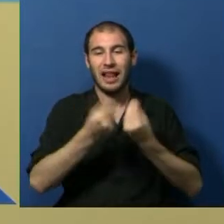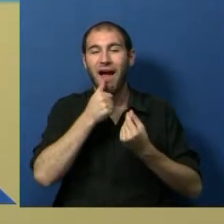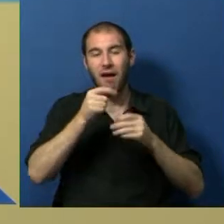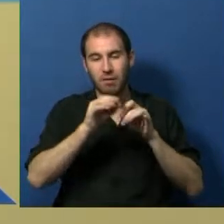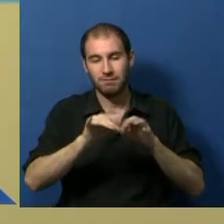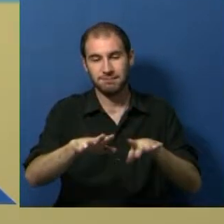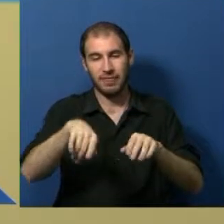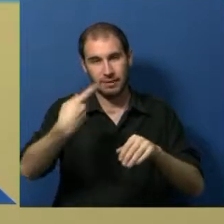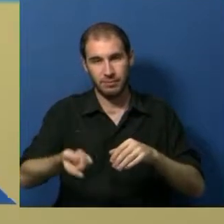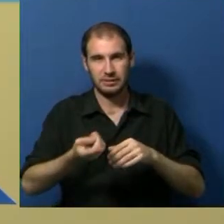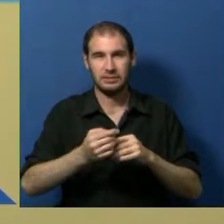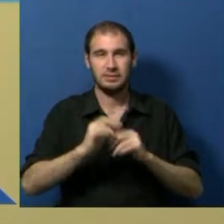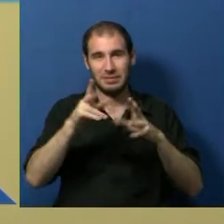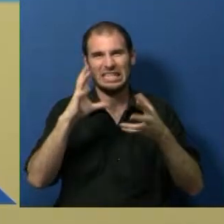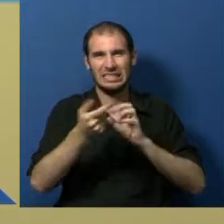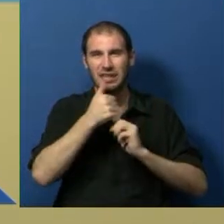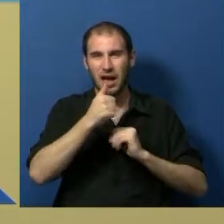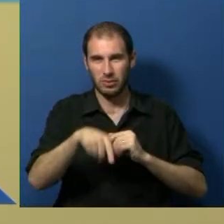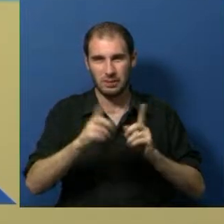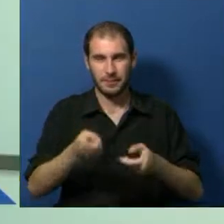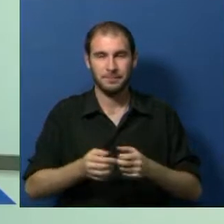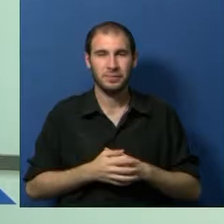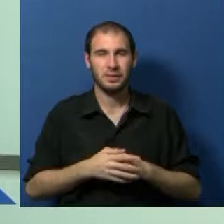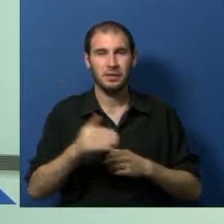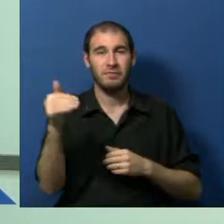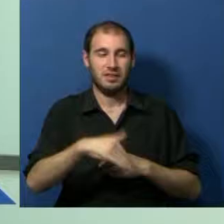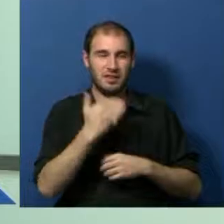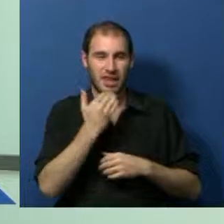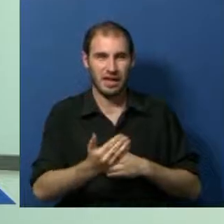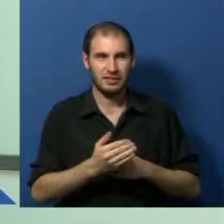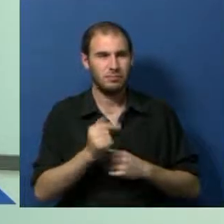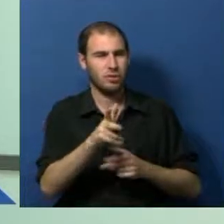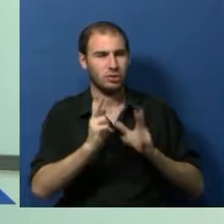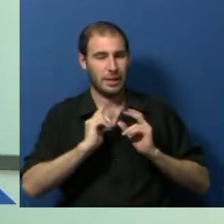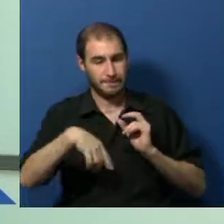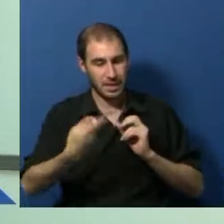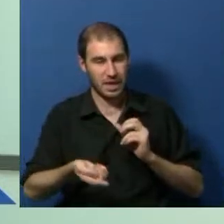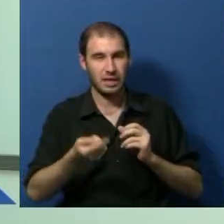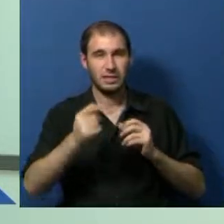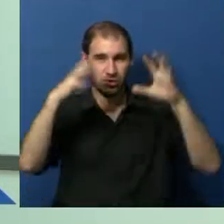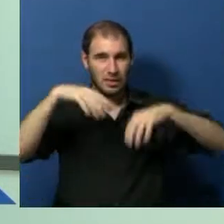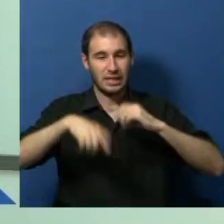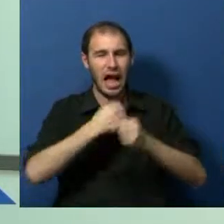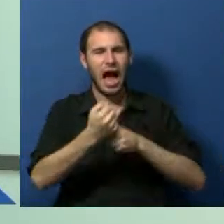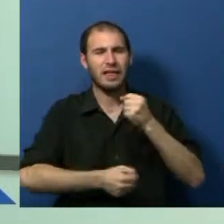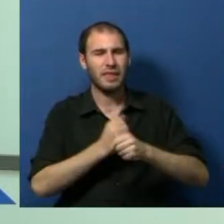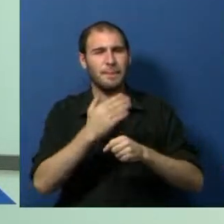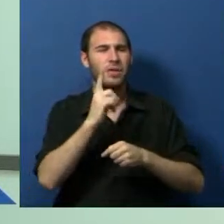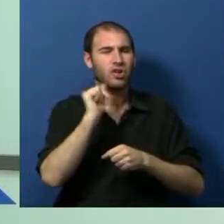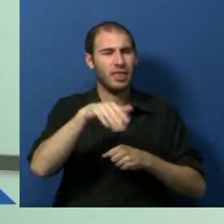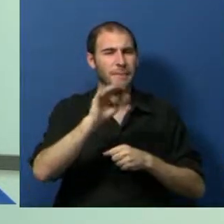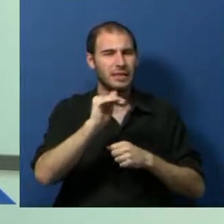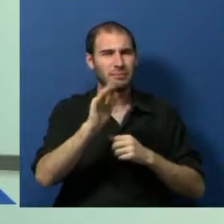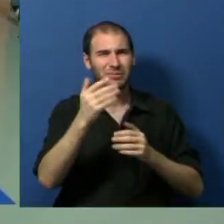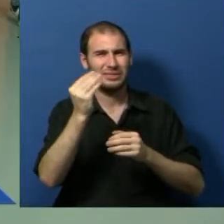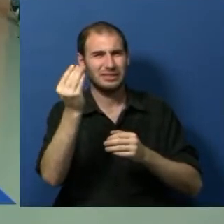y ver el tema de la crisis hídrica. Uh-huh. Juan, te agradezco mucho la visita. Me decías que mañana pueden seguir las lluvias. ¿Hasta cuándo? Estamos a martes,